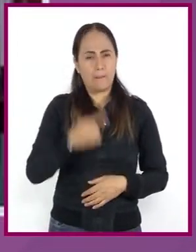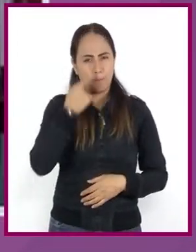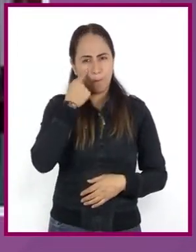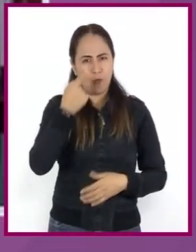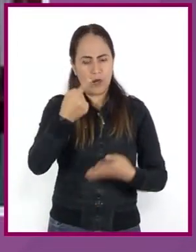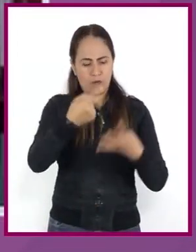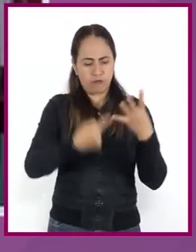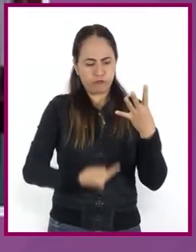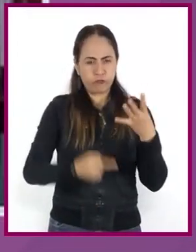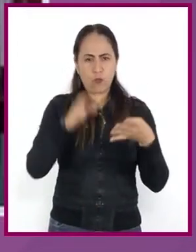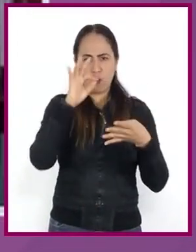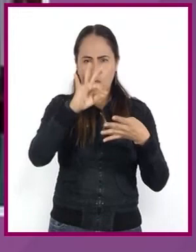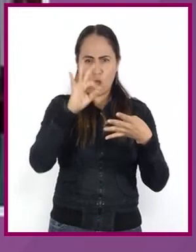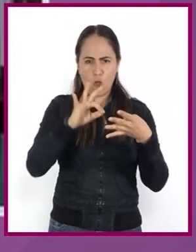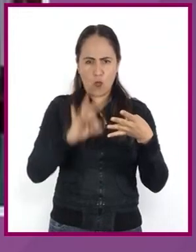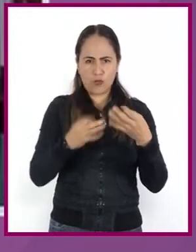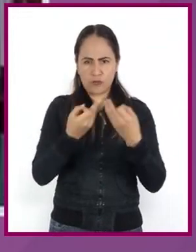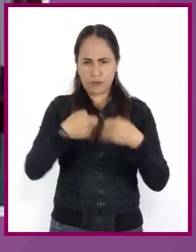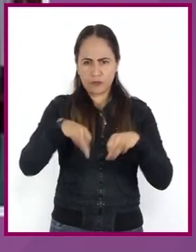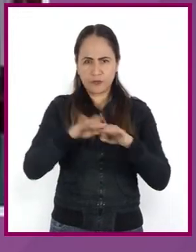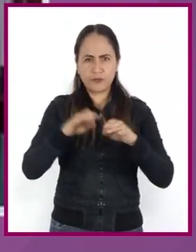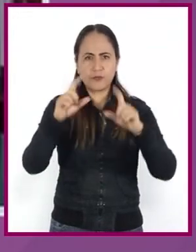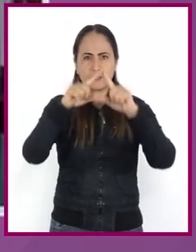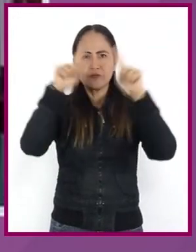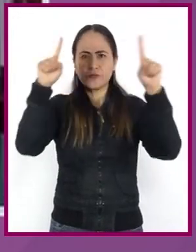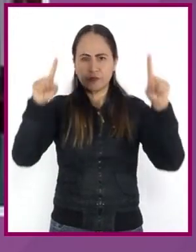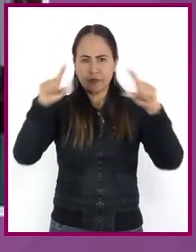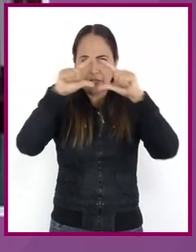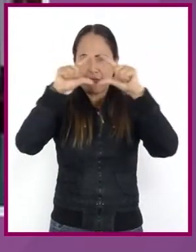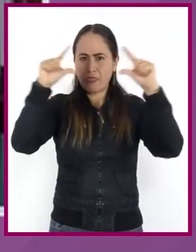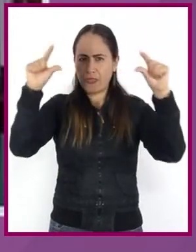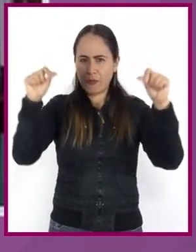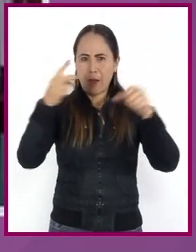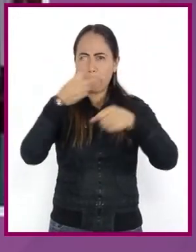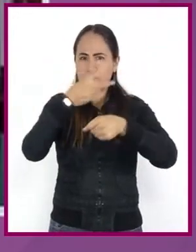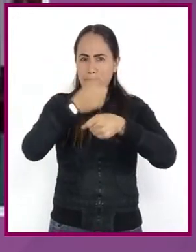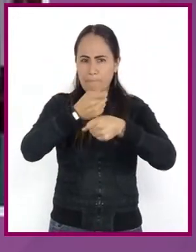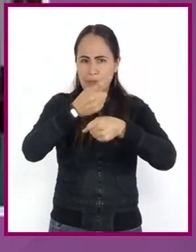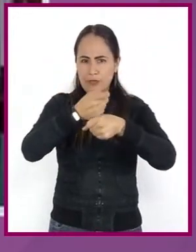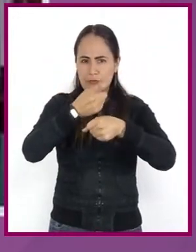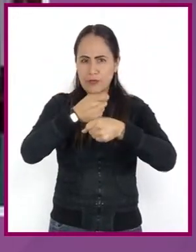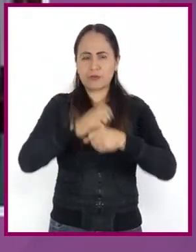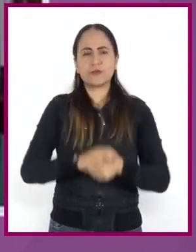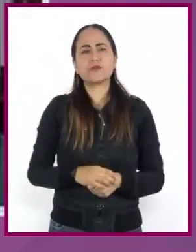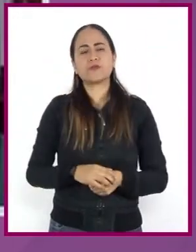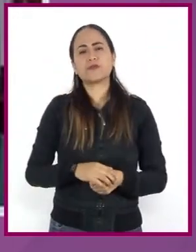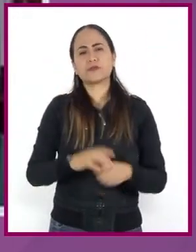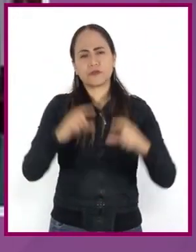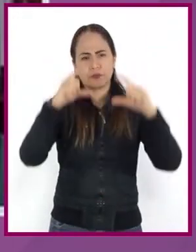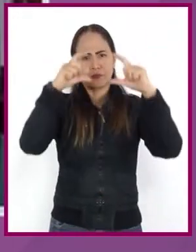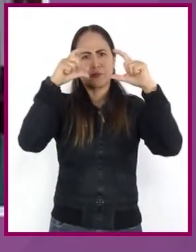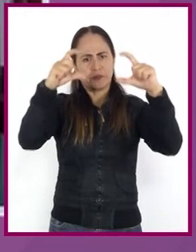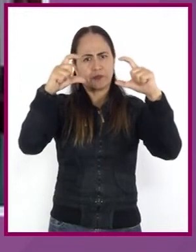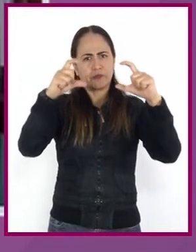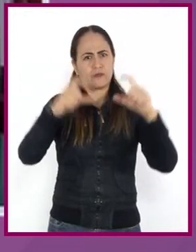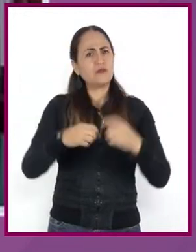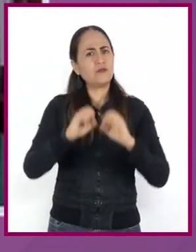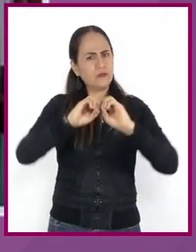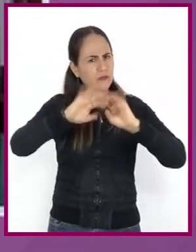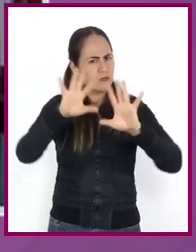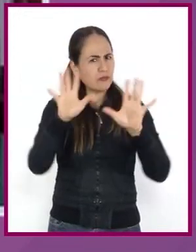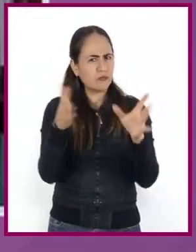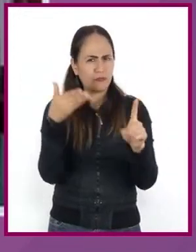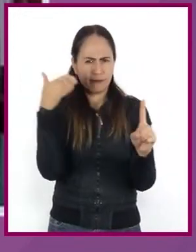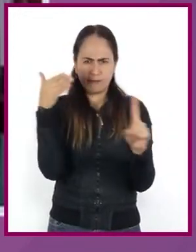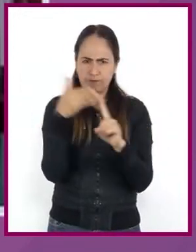puntos. En el encabezado o título se debe desarrollar un texto centrado, claro, preciso